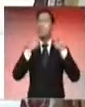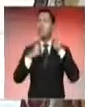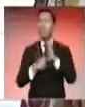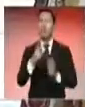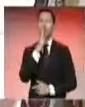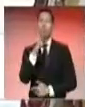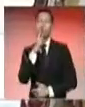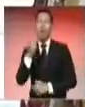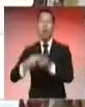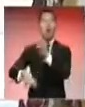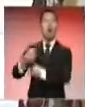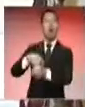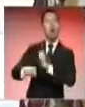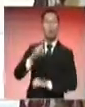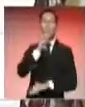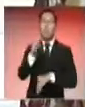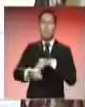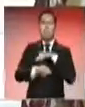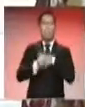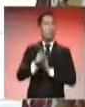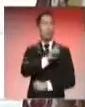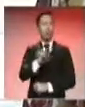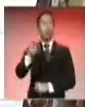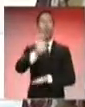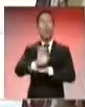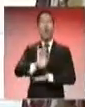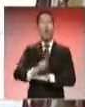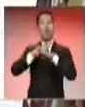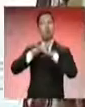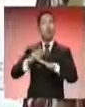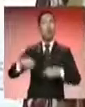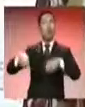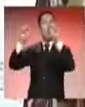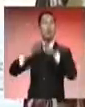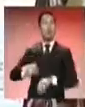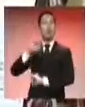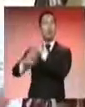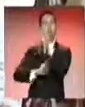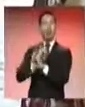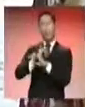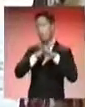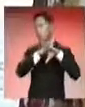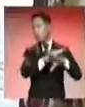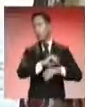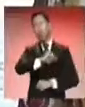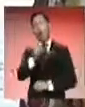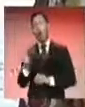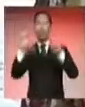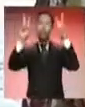del tabaco, en el que el Ecuador fue uno de los primeros que ratificó el convenio internacional. Otros temas